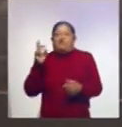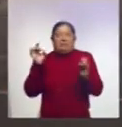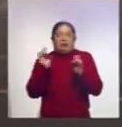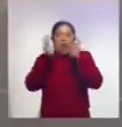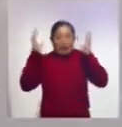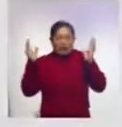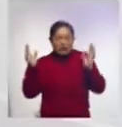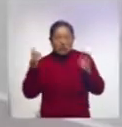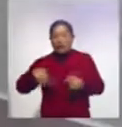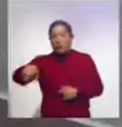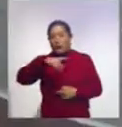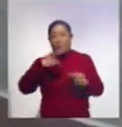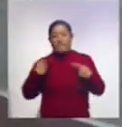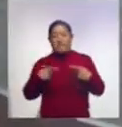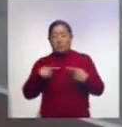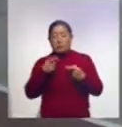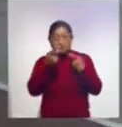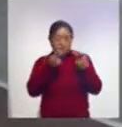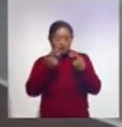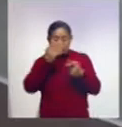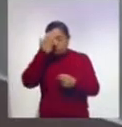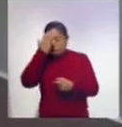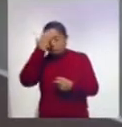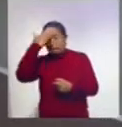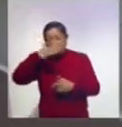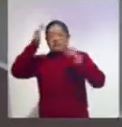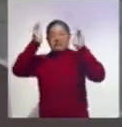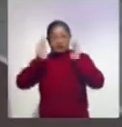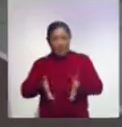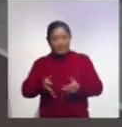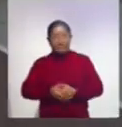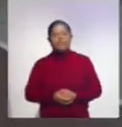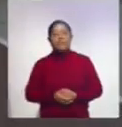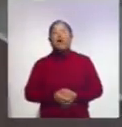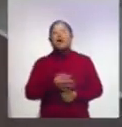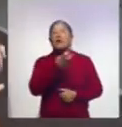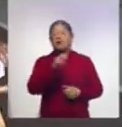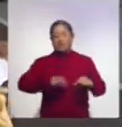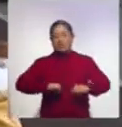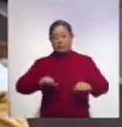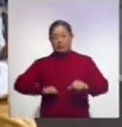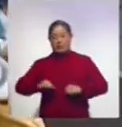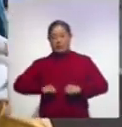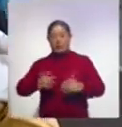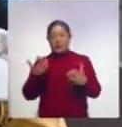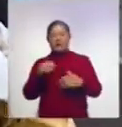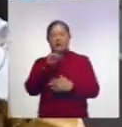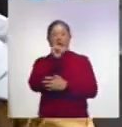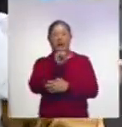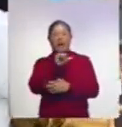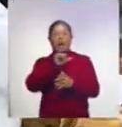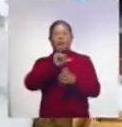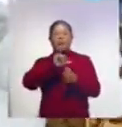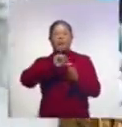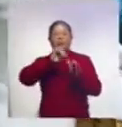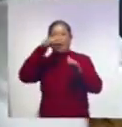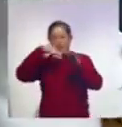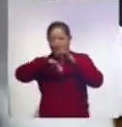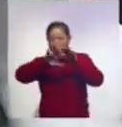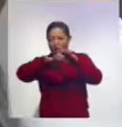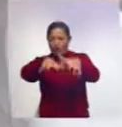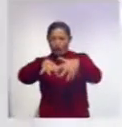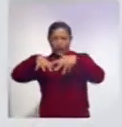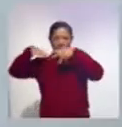poderlos enfrentar. A esta actividad, que se desarrolló en el auditorio de la Unidad Deportiva Próspero Caguanzi, se dieron cita decenas